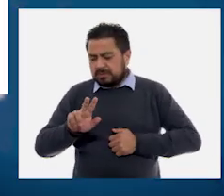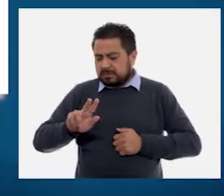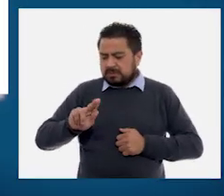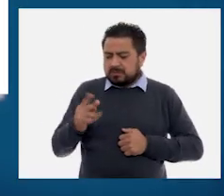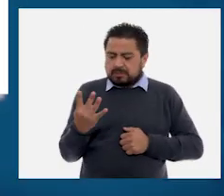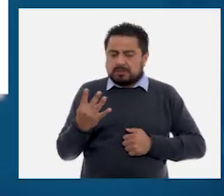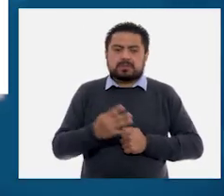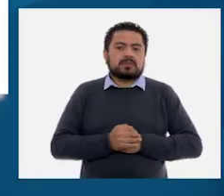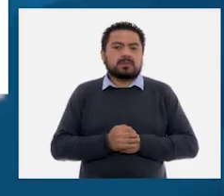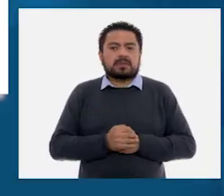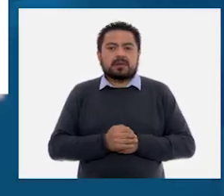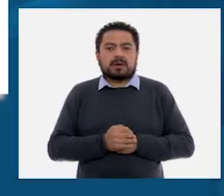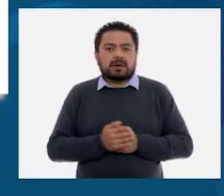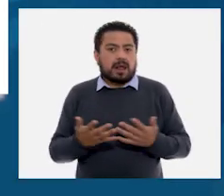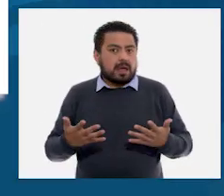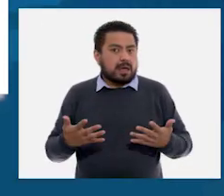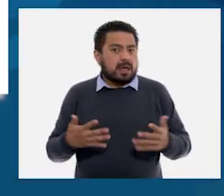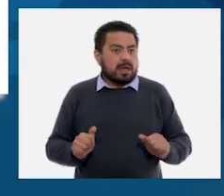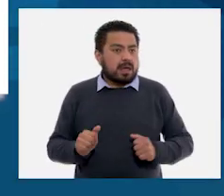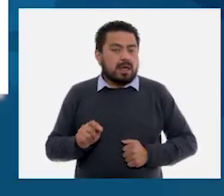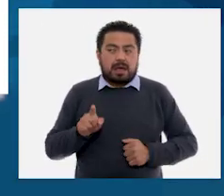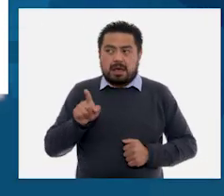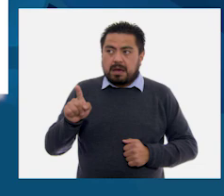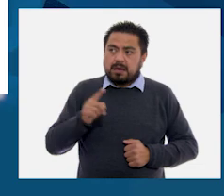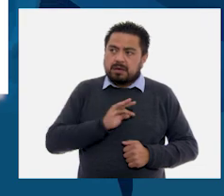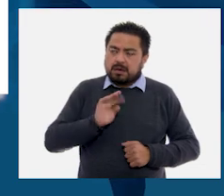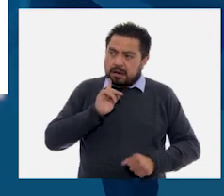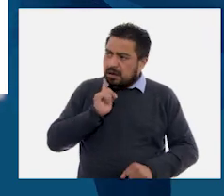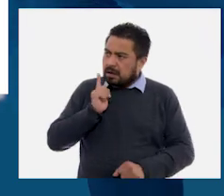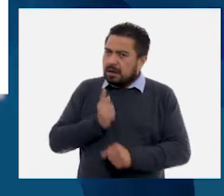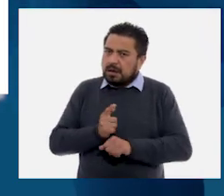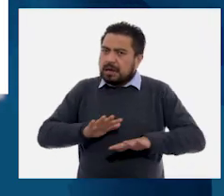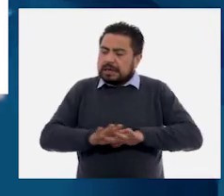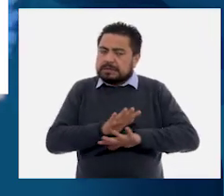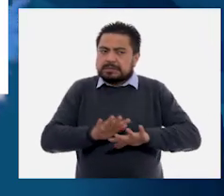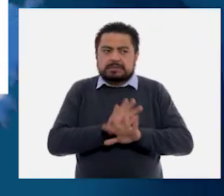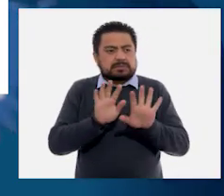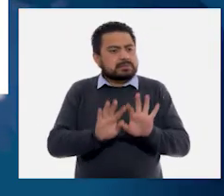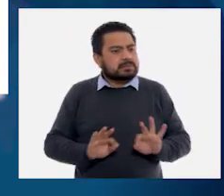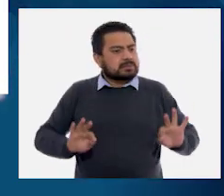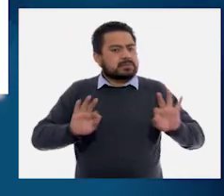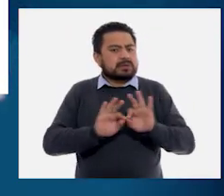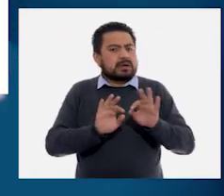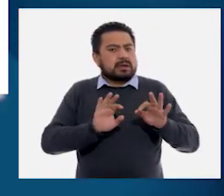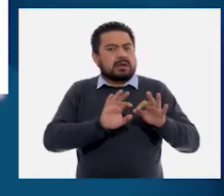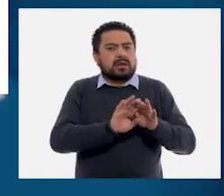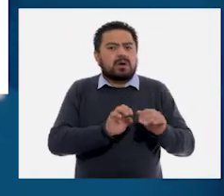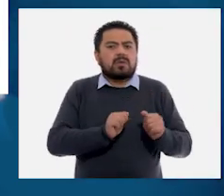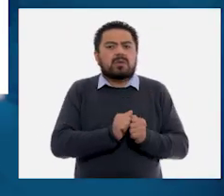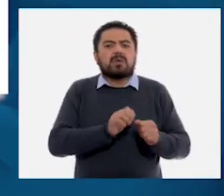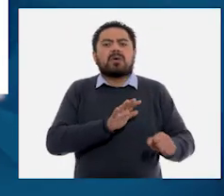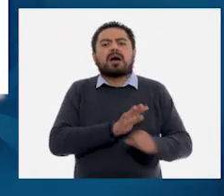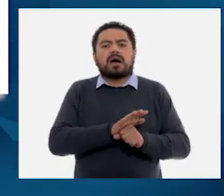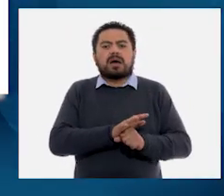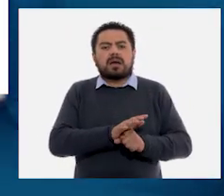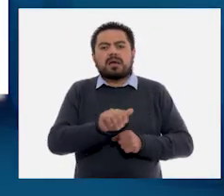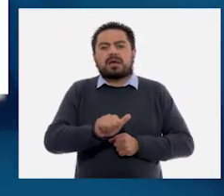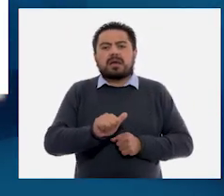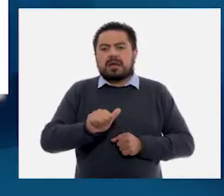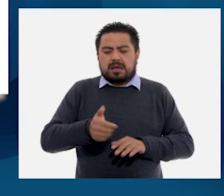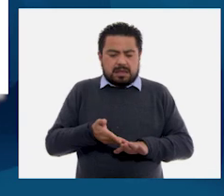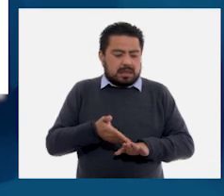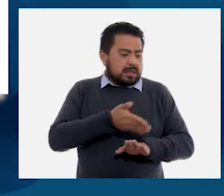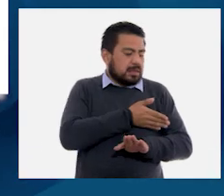1884. Y ya aquí podemos ver varios cambios importantes con respecto al